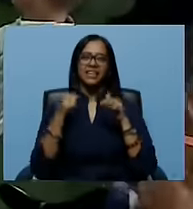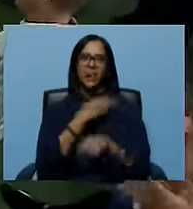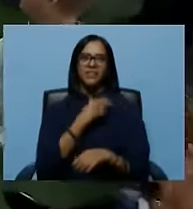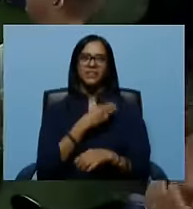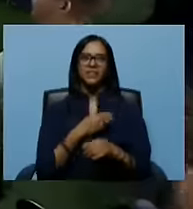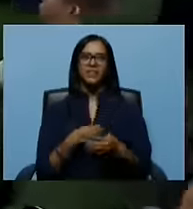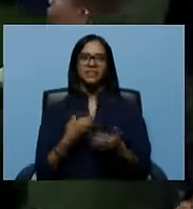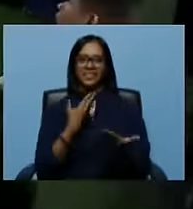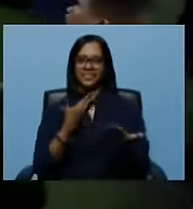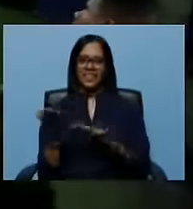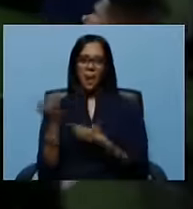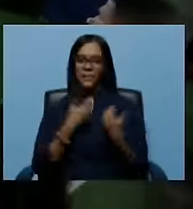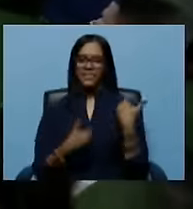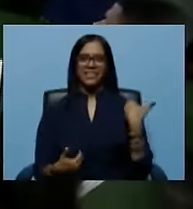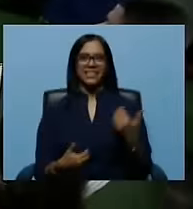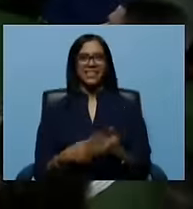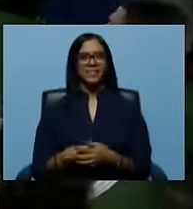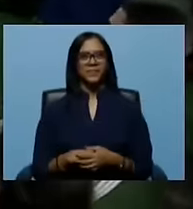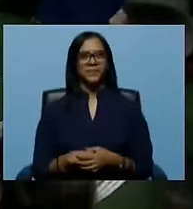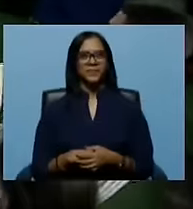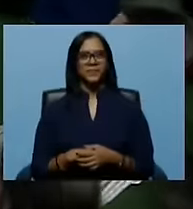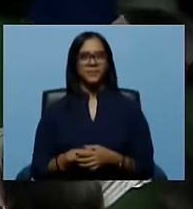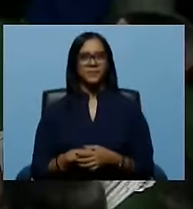misión. Adelante, presidente.